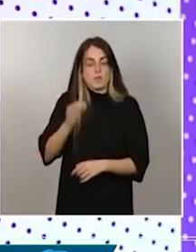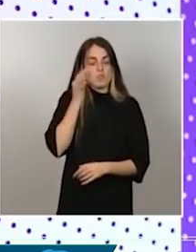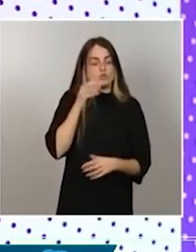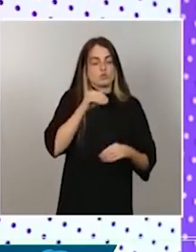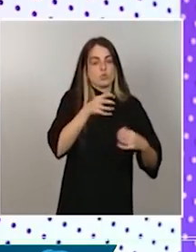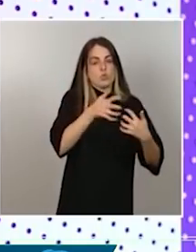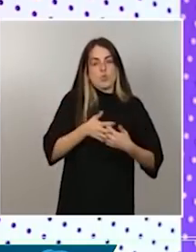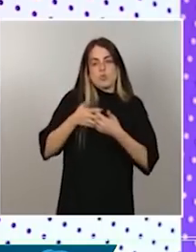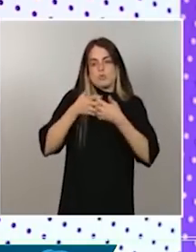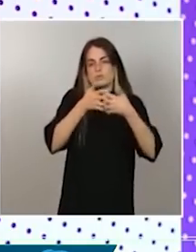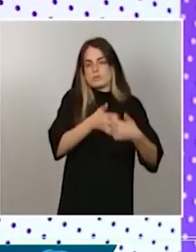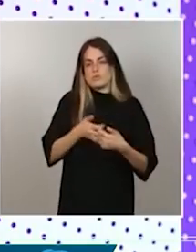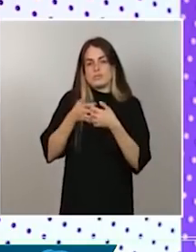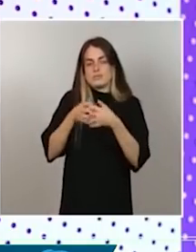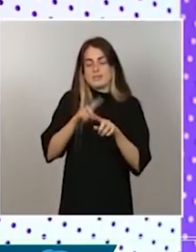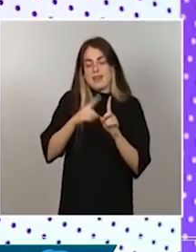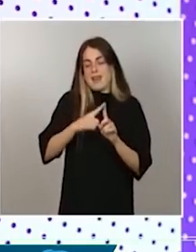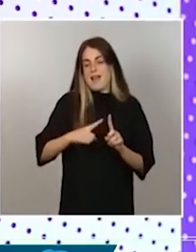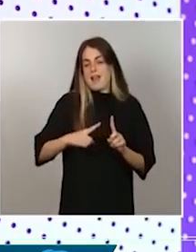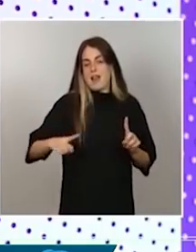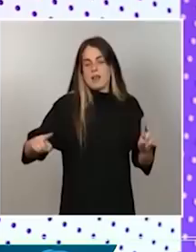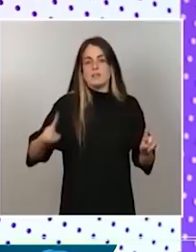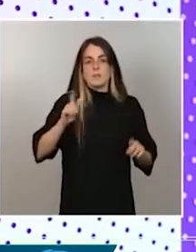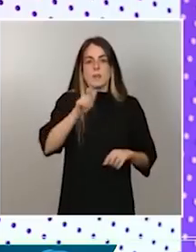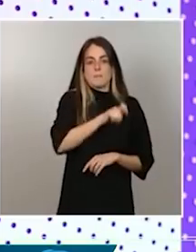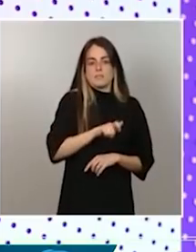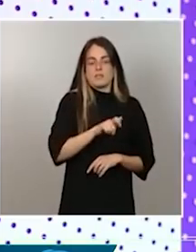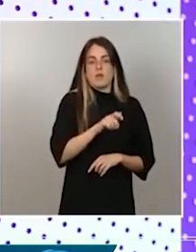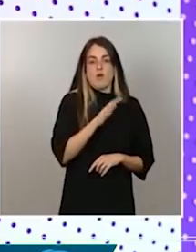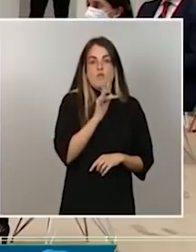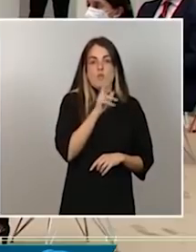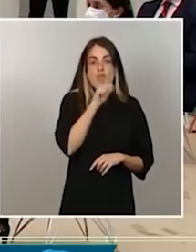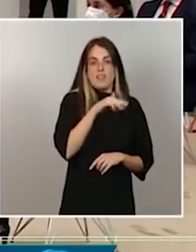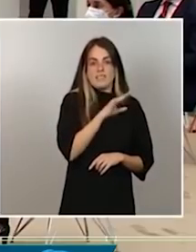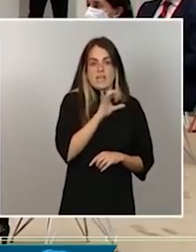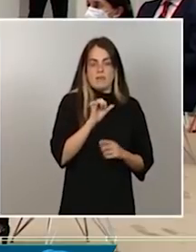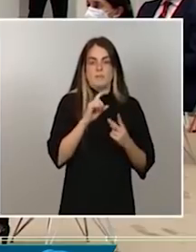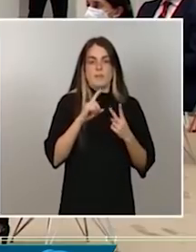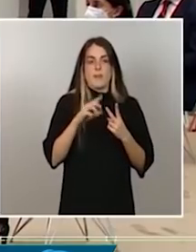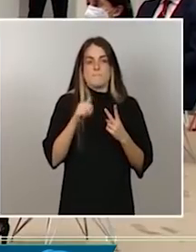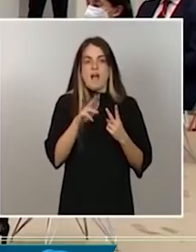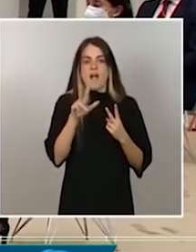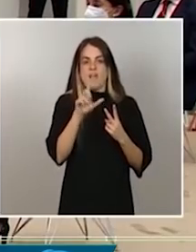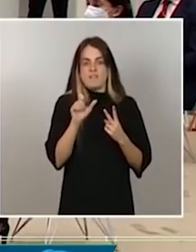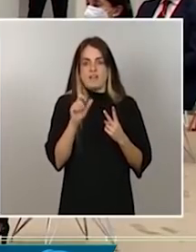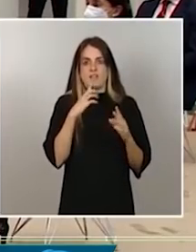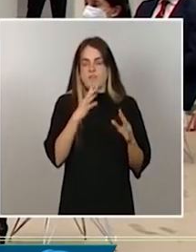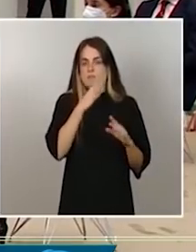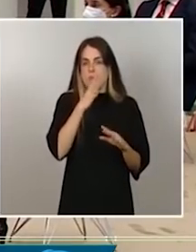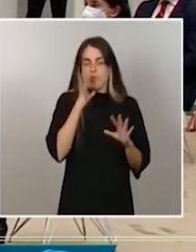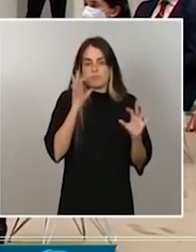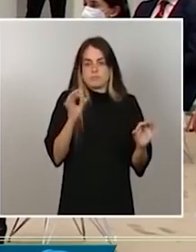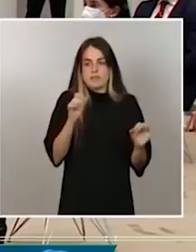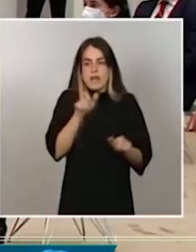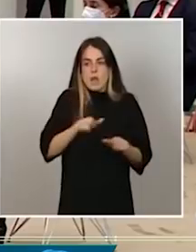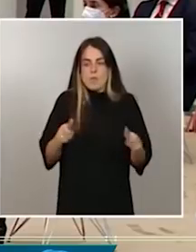se ha consolidado españa de las instituciones y contra esa democracia que define la dian para la constitución que votamos